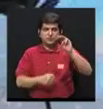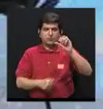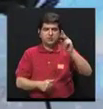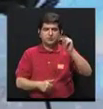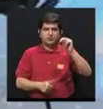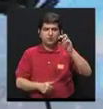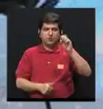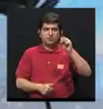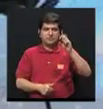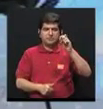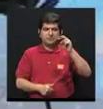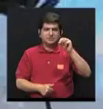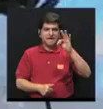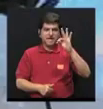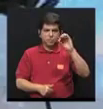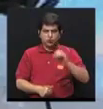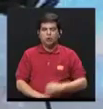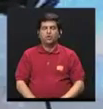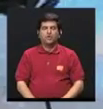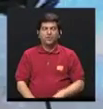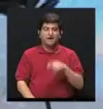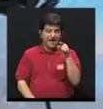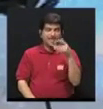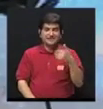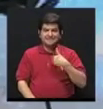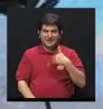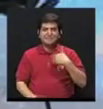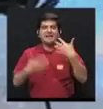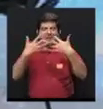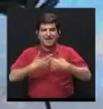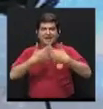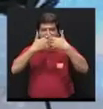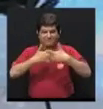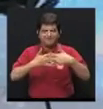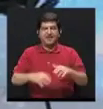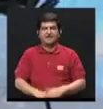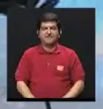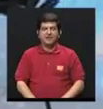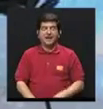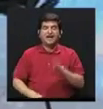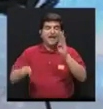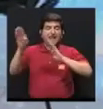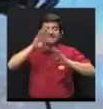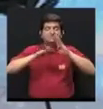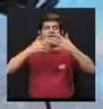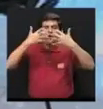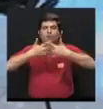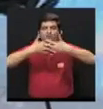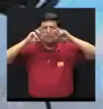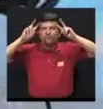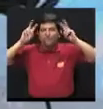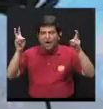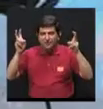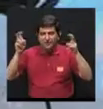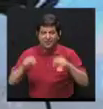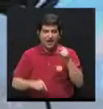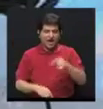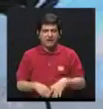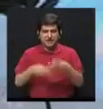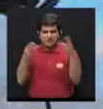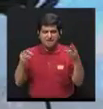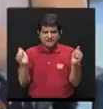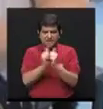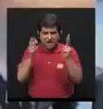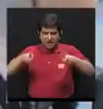DuPont. Esta tiene una fábrica que le llaman una biofábrica, en donde toman materias vivas, en este caso